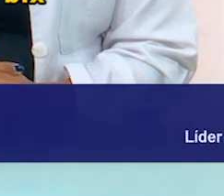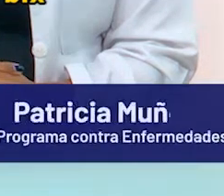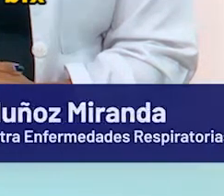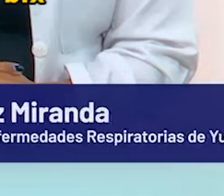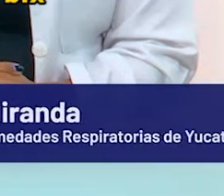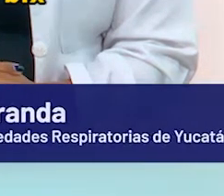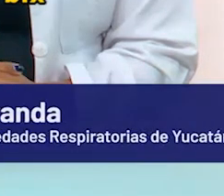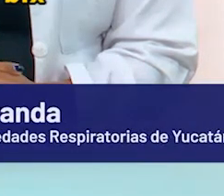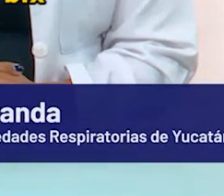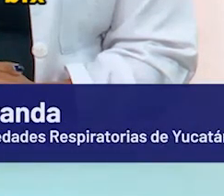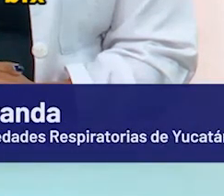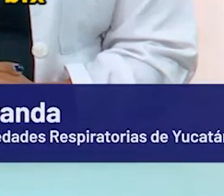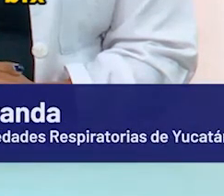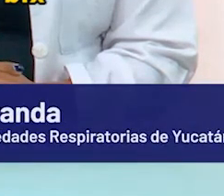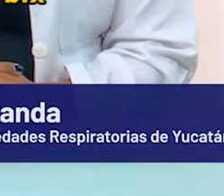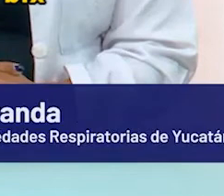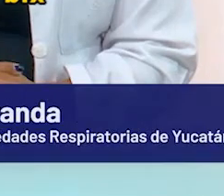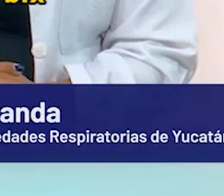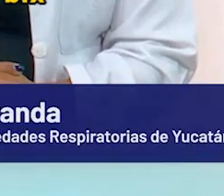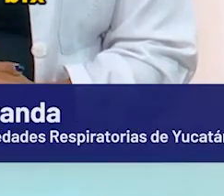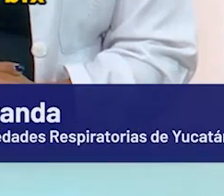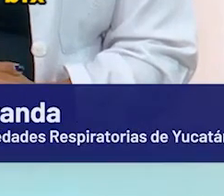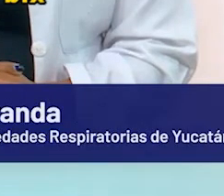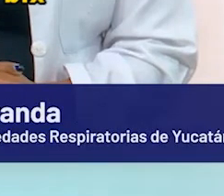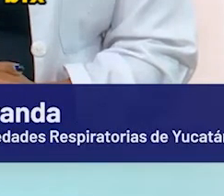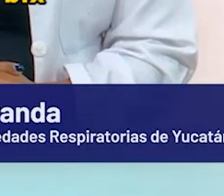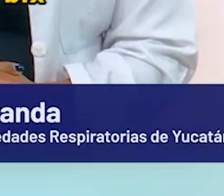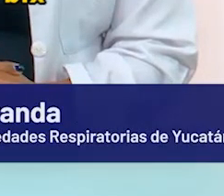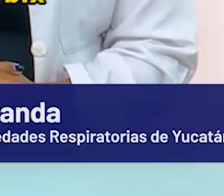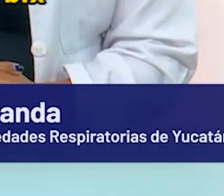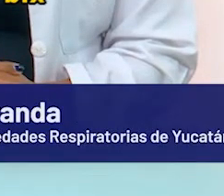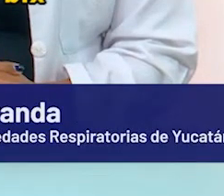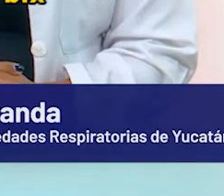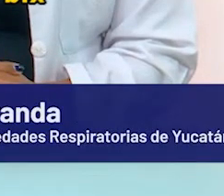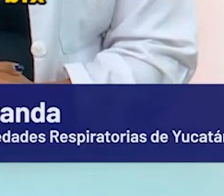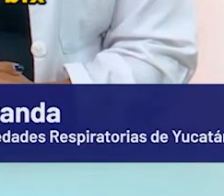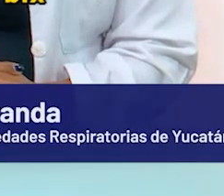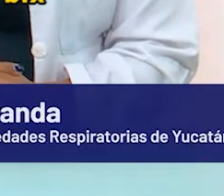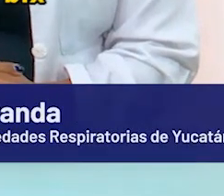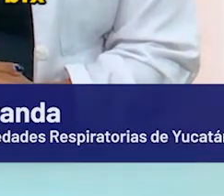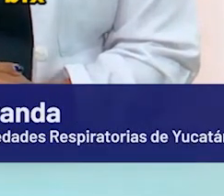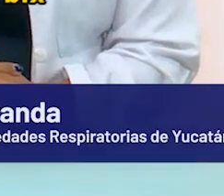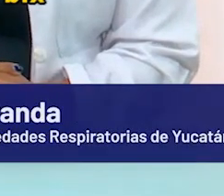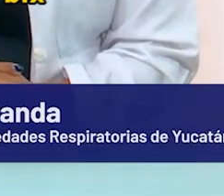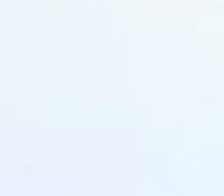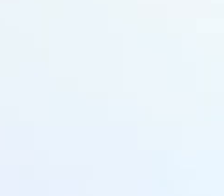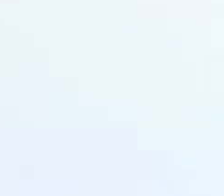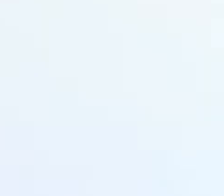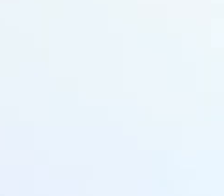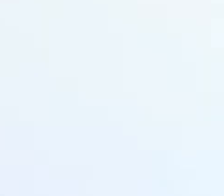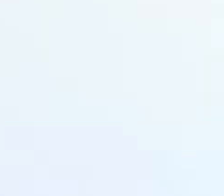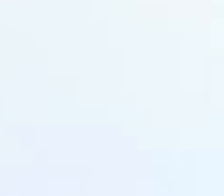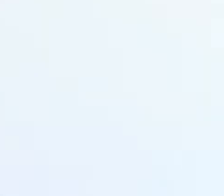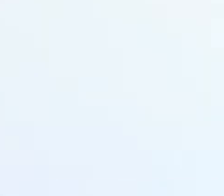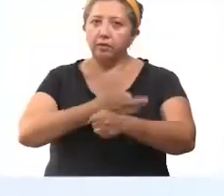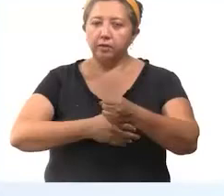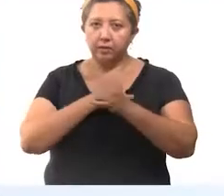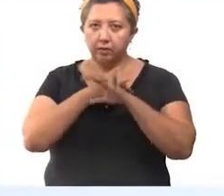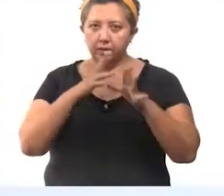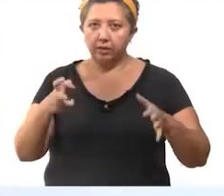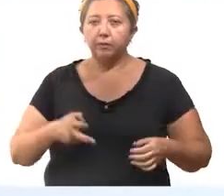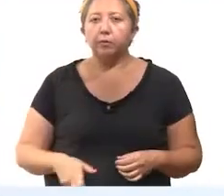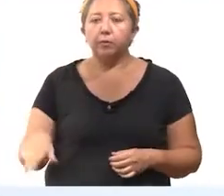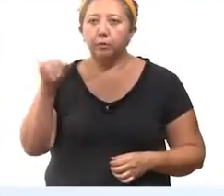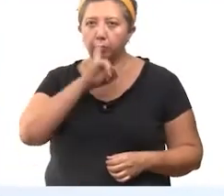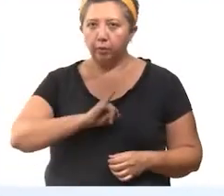Muy buenas tardes. A continuación daremos el reporte diario relacionado con el COVID-19 en el estado de Yucatán. Doctora Patti, por favor. Gracias, doctor. Buenas tardes. Este es el parte